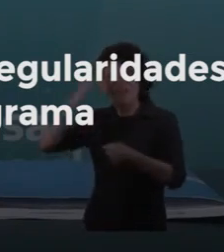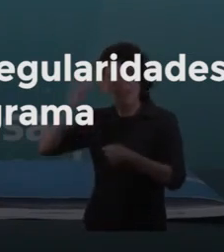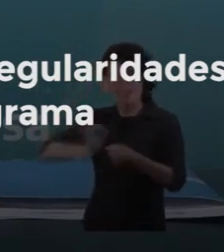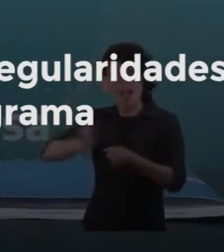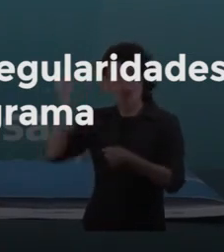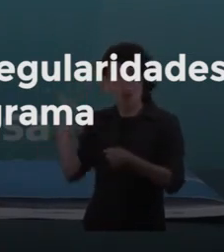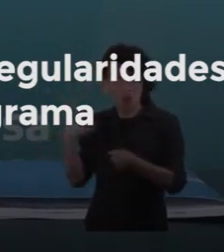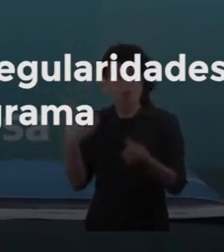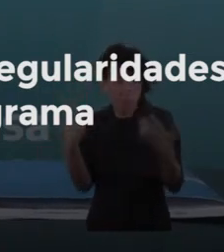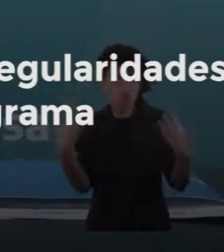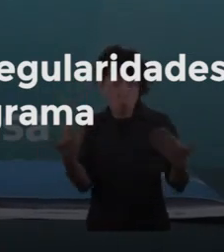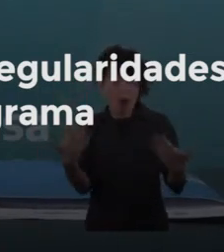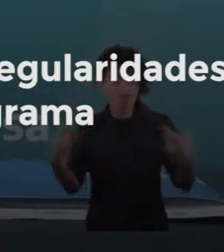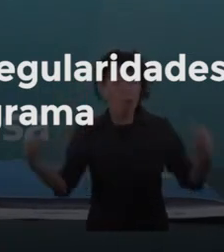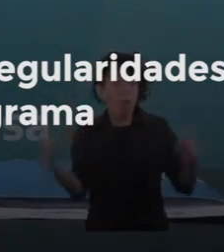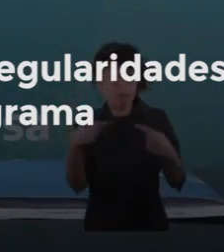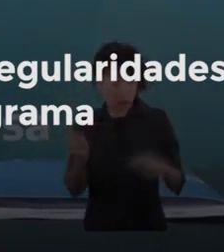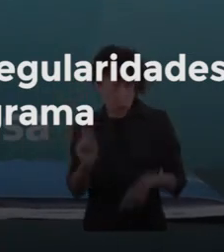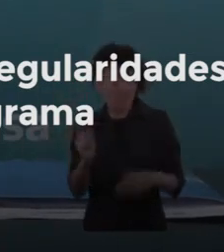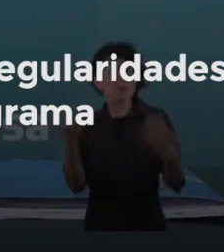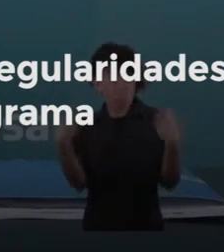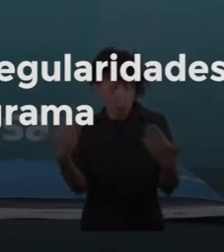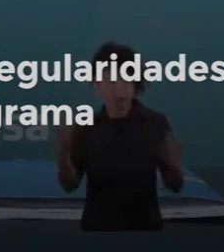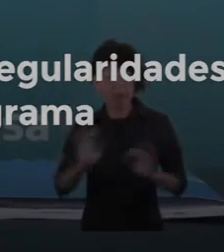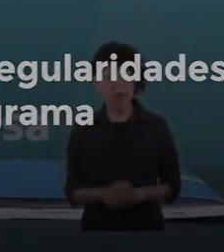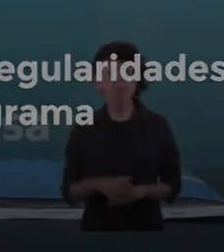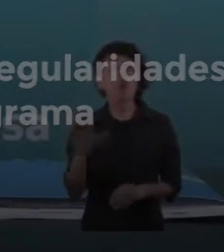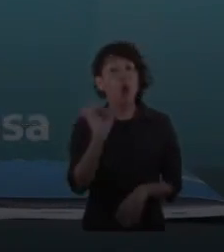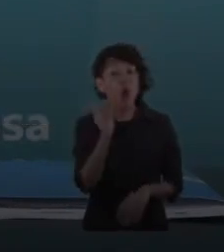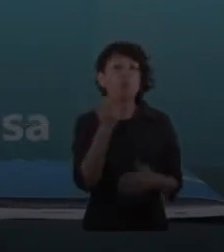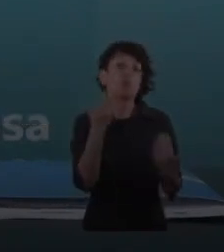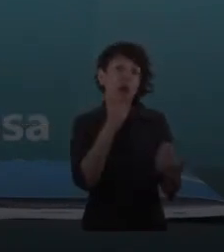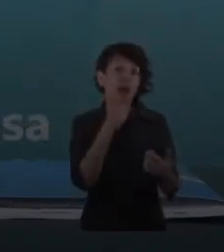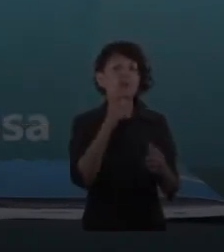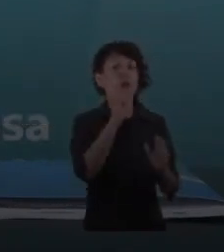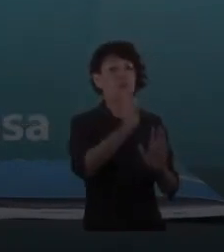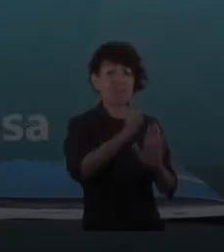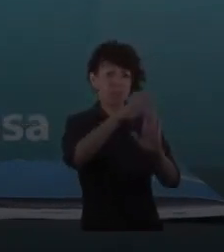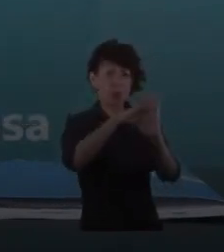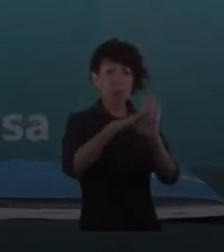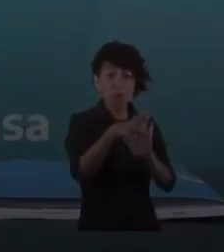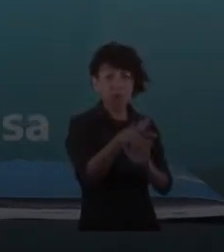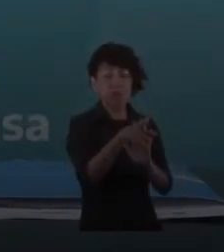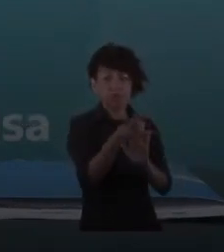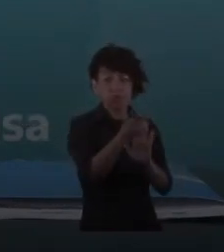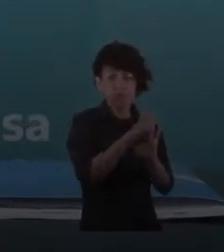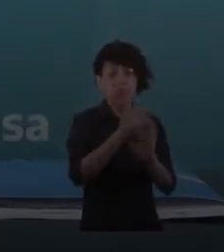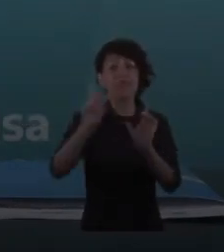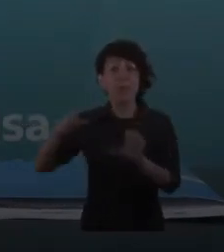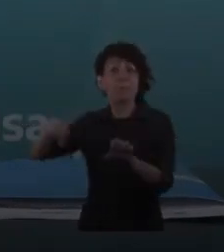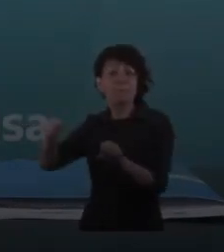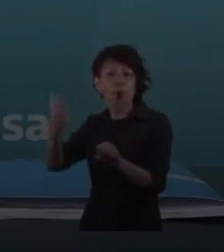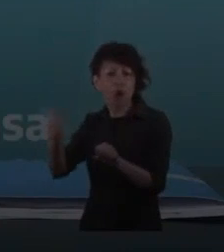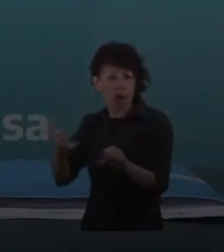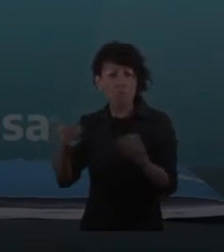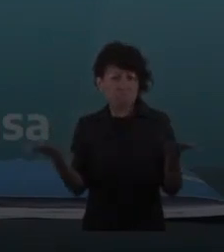antigüedad no es incompatible ser un titular del potencial trabajo y tener una moto no es incompatible